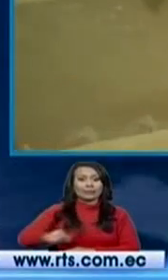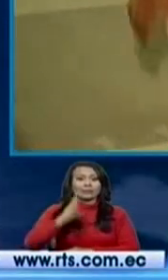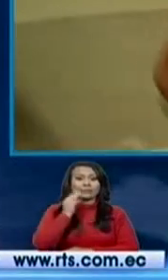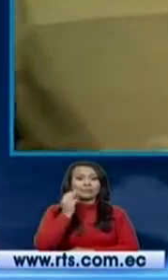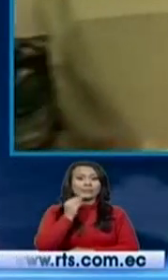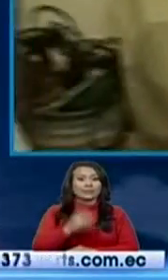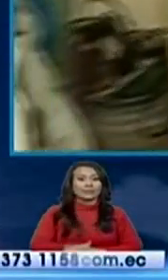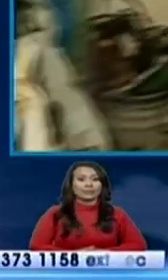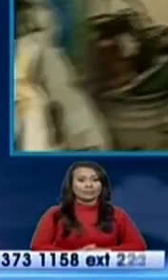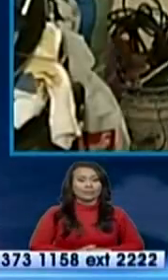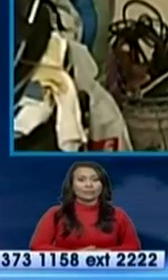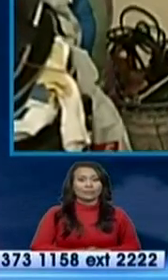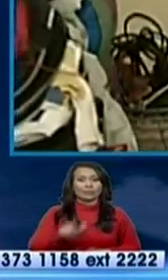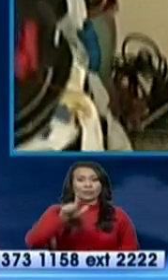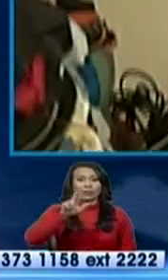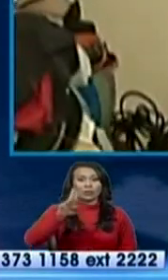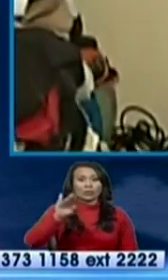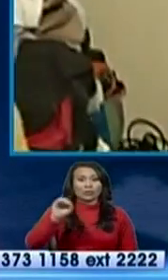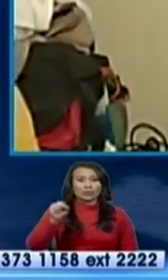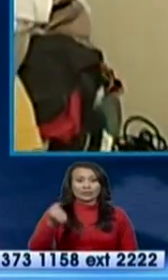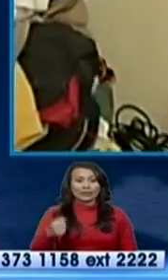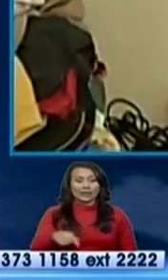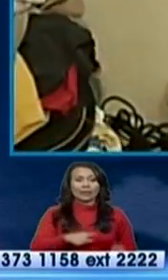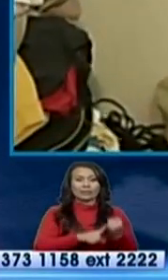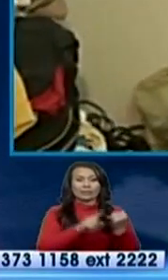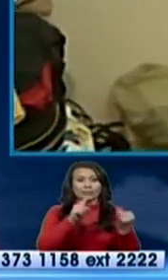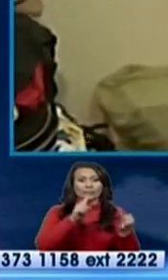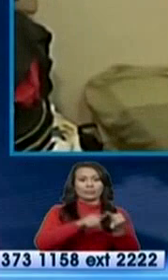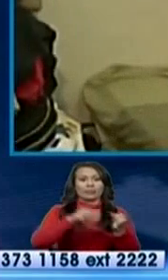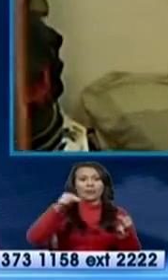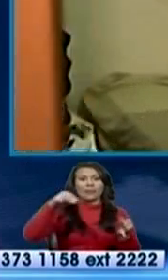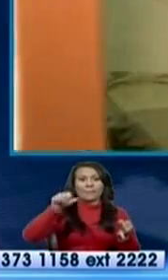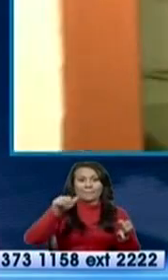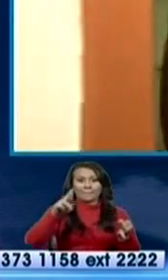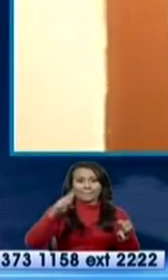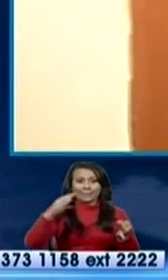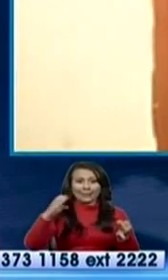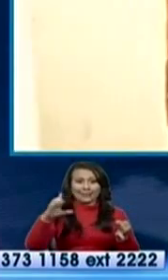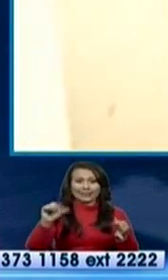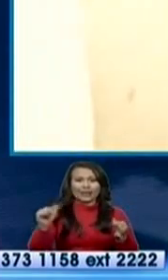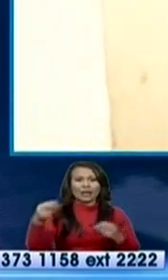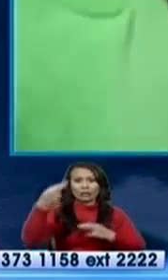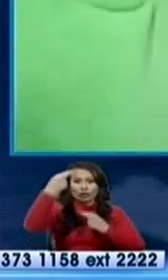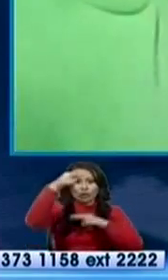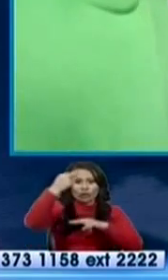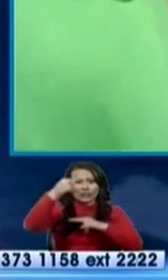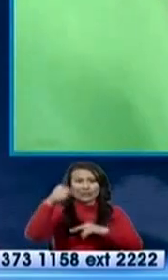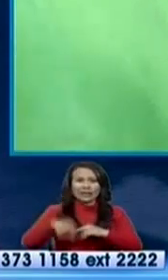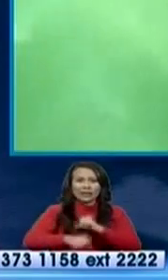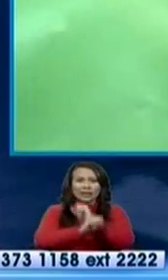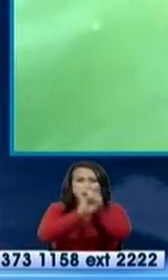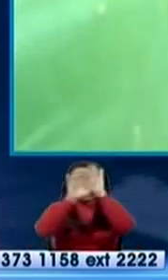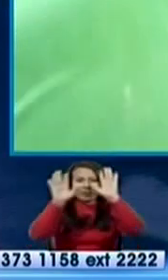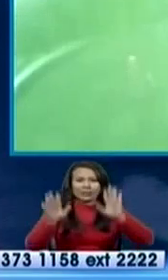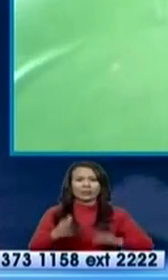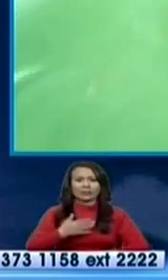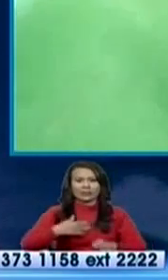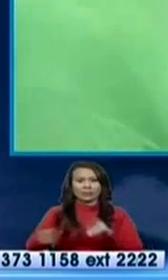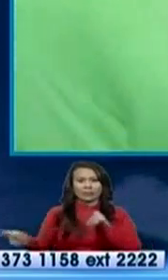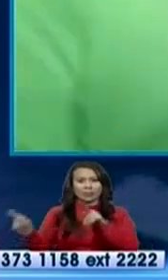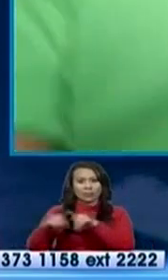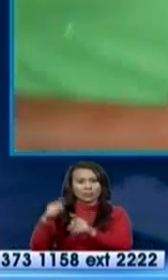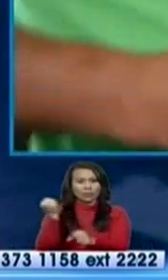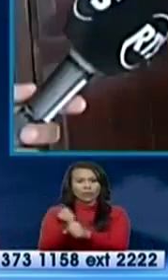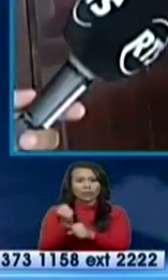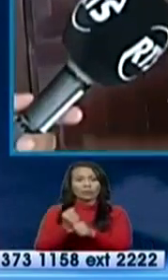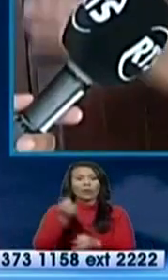justamente con Luisa y con Marcelita esta mañana, cada una pues en el respectivo noticiario que estamos juntos, que